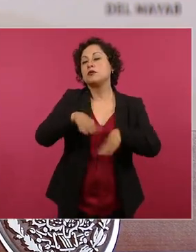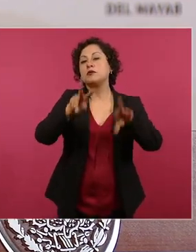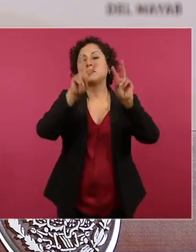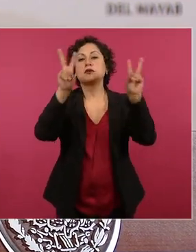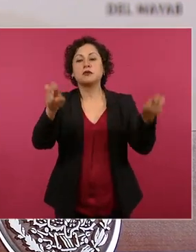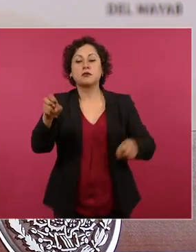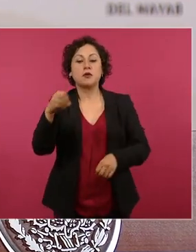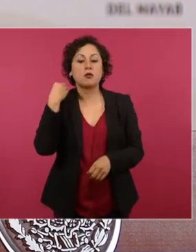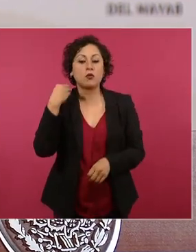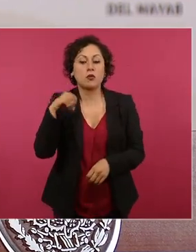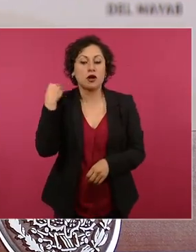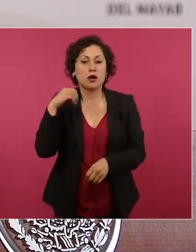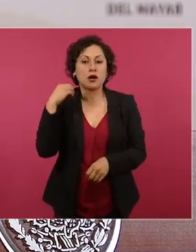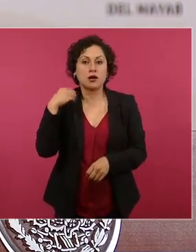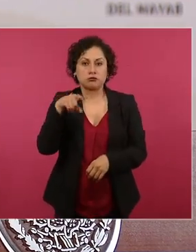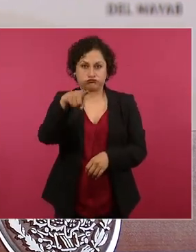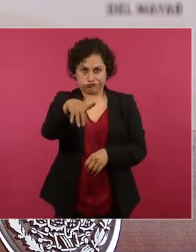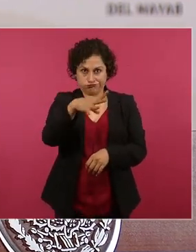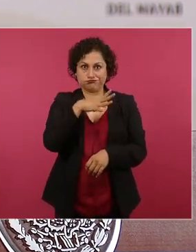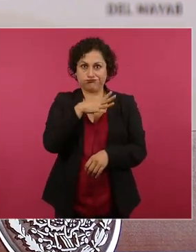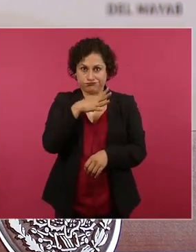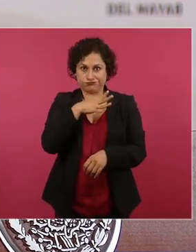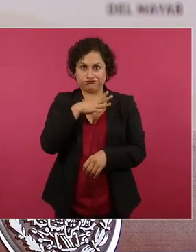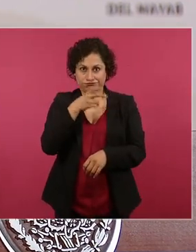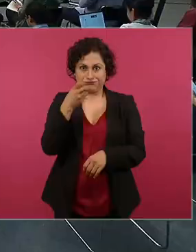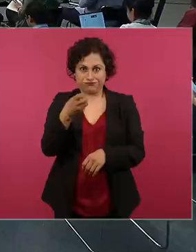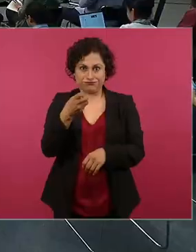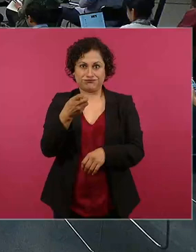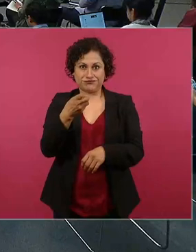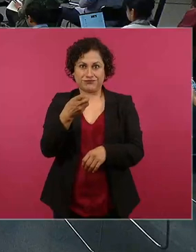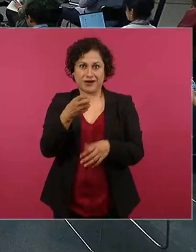seguramente, porque es una época aciaga,